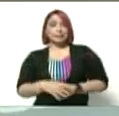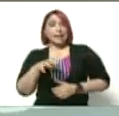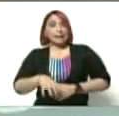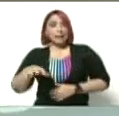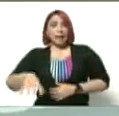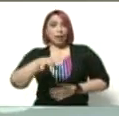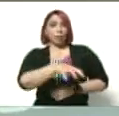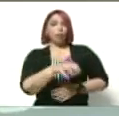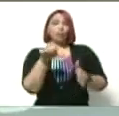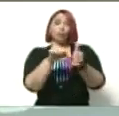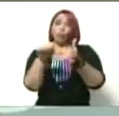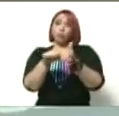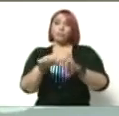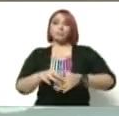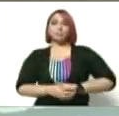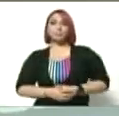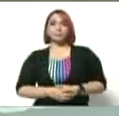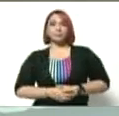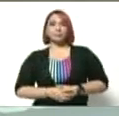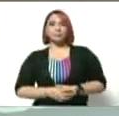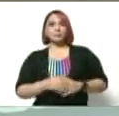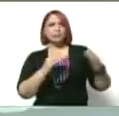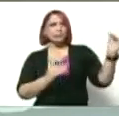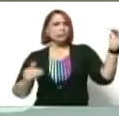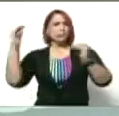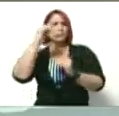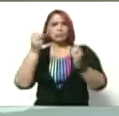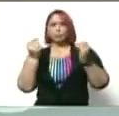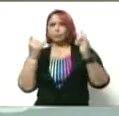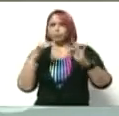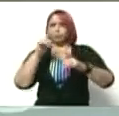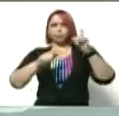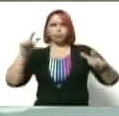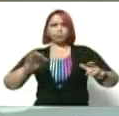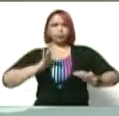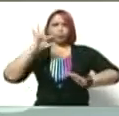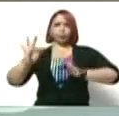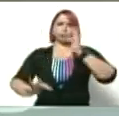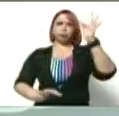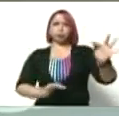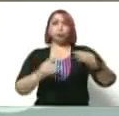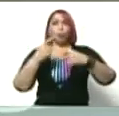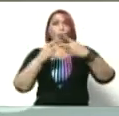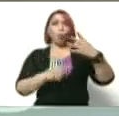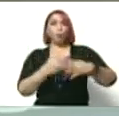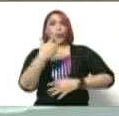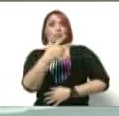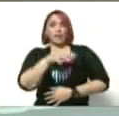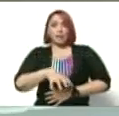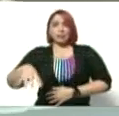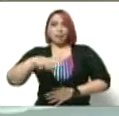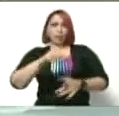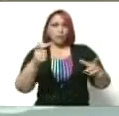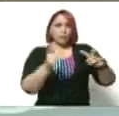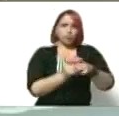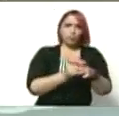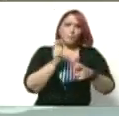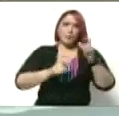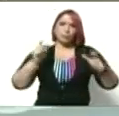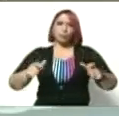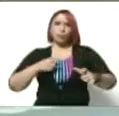donde hubo incremento de casos en otros tres estados hubo reducción de casos y nosotros